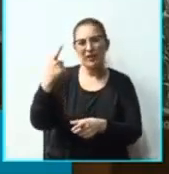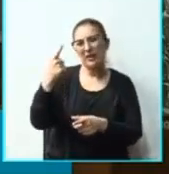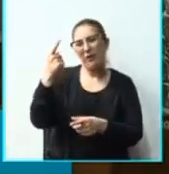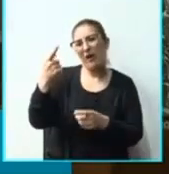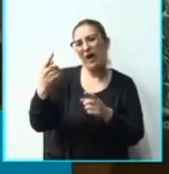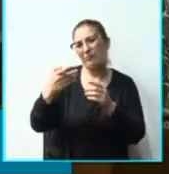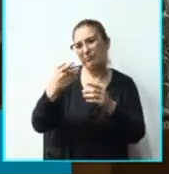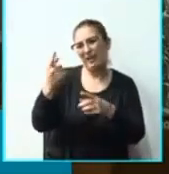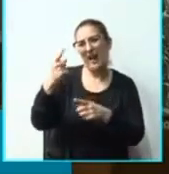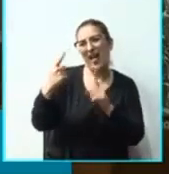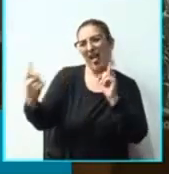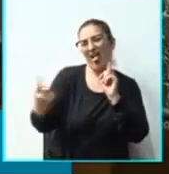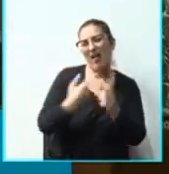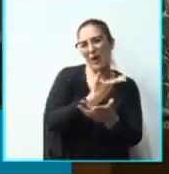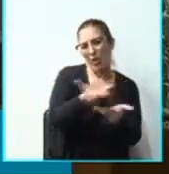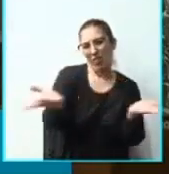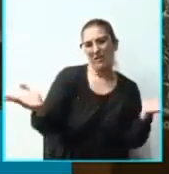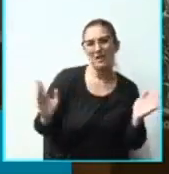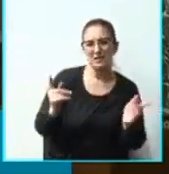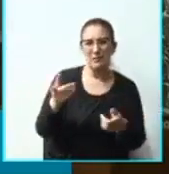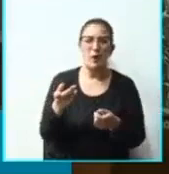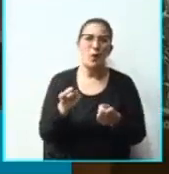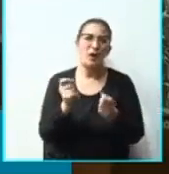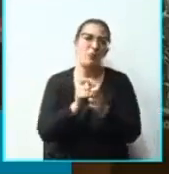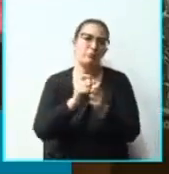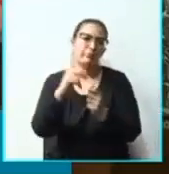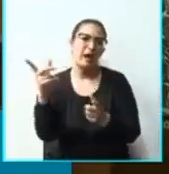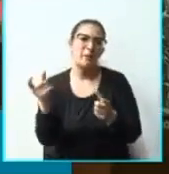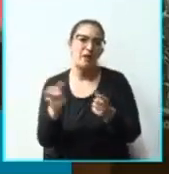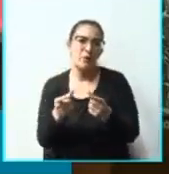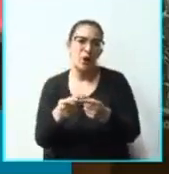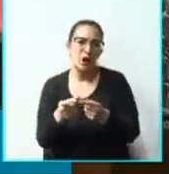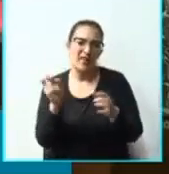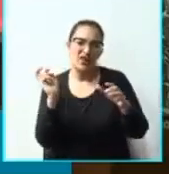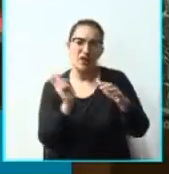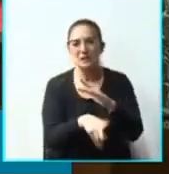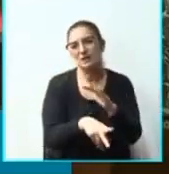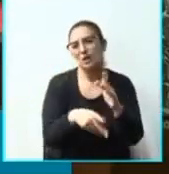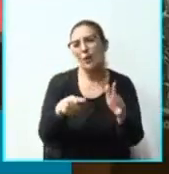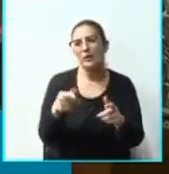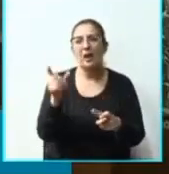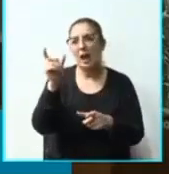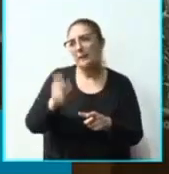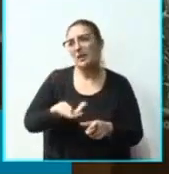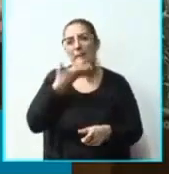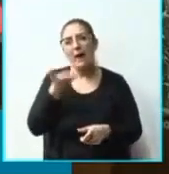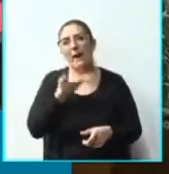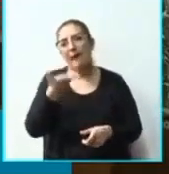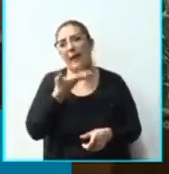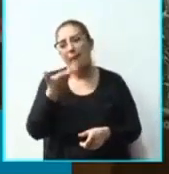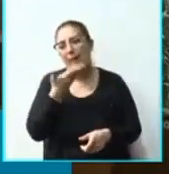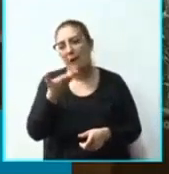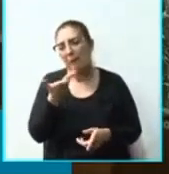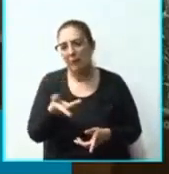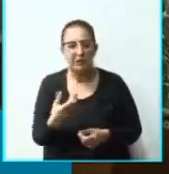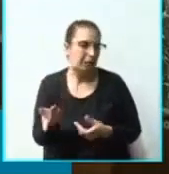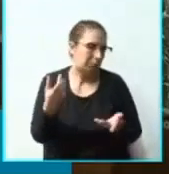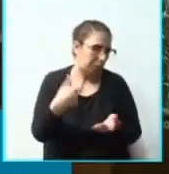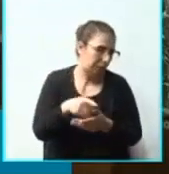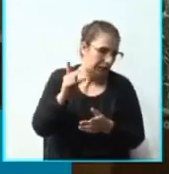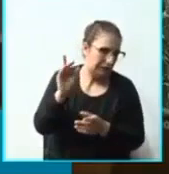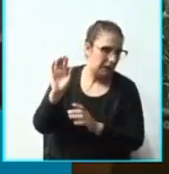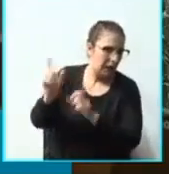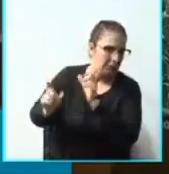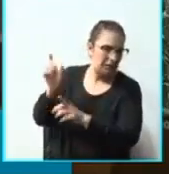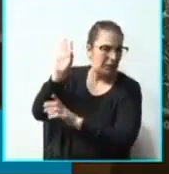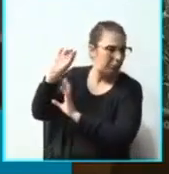públicas que se realizan cuando hay aumentos del subte y demás, donde son monólogos, que cada uno va a lo que dice y después nadie escucha, nadie le da bolilla,